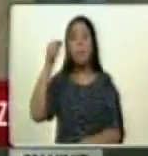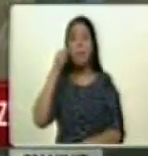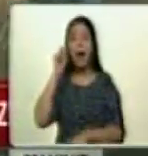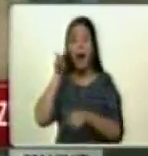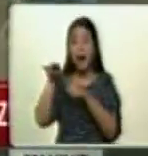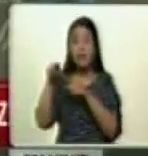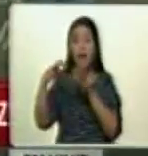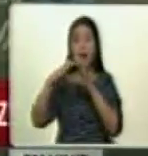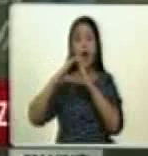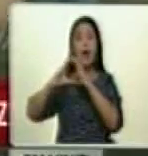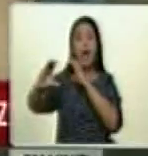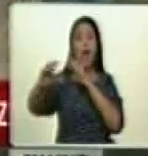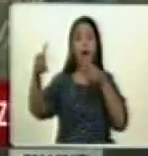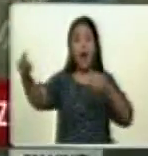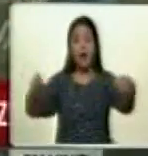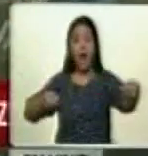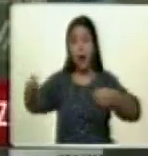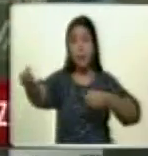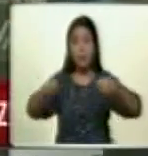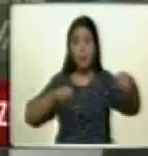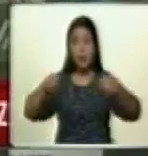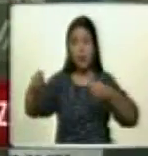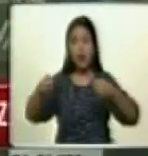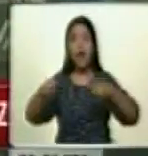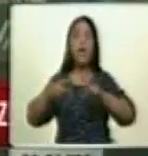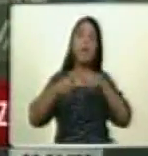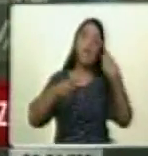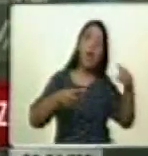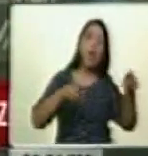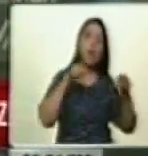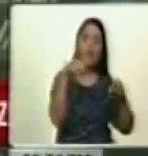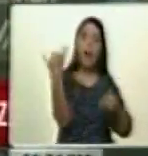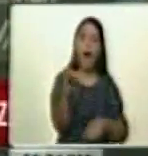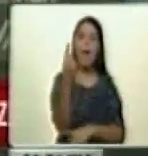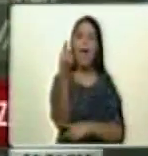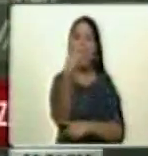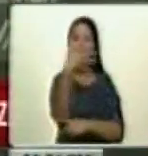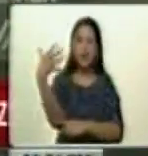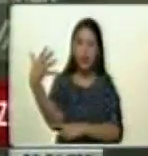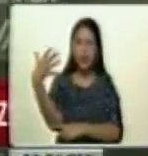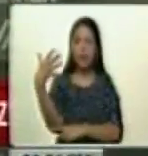camión anaranjado. Y aquí está el arroz. Vamos a acercarnos un poquito, por favor.